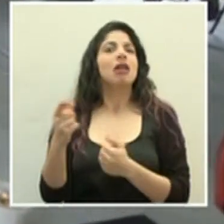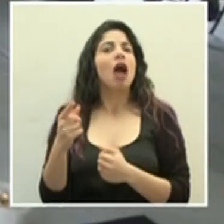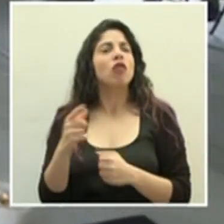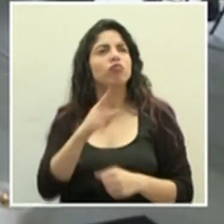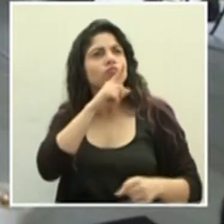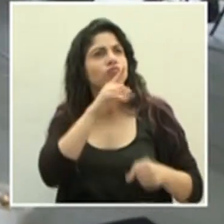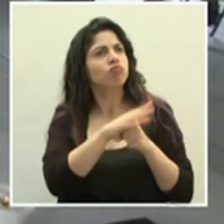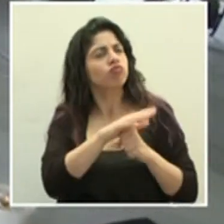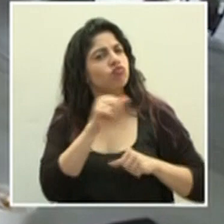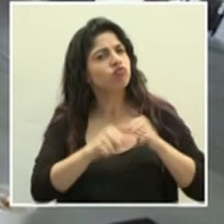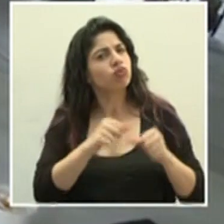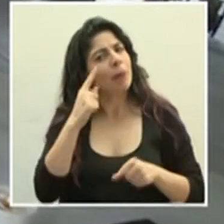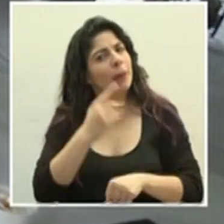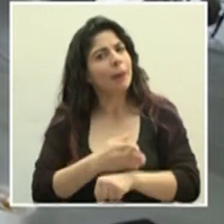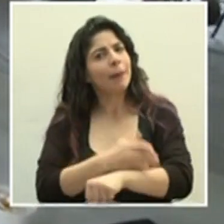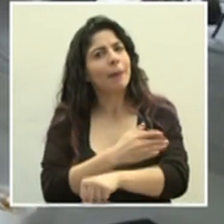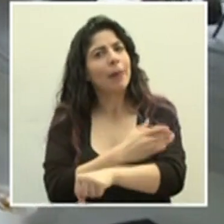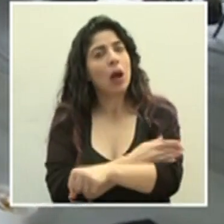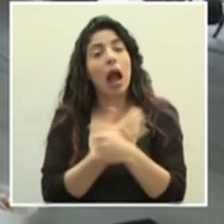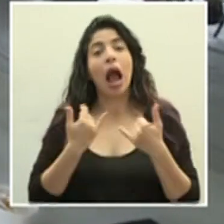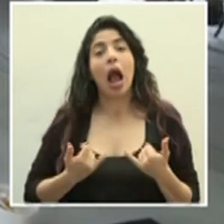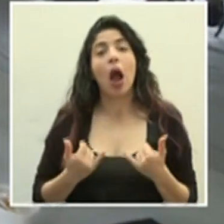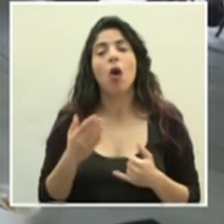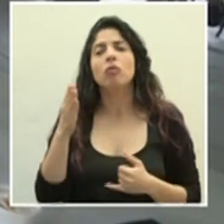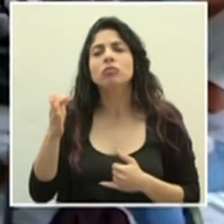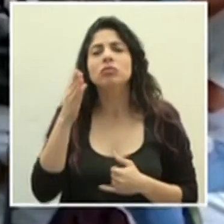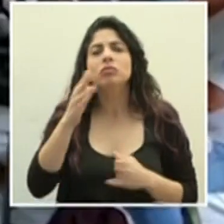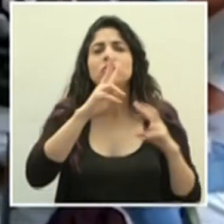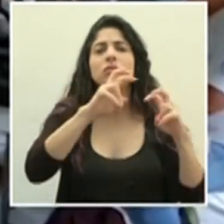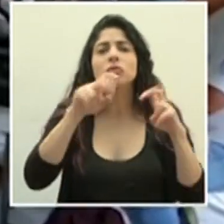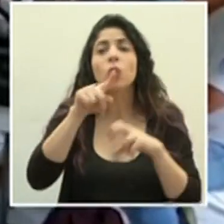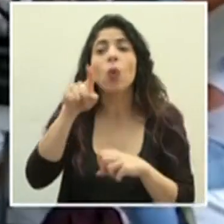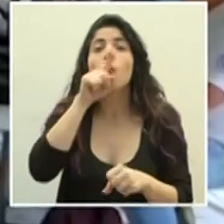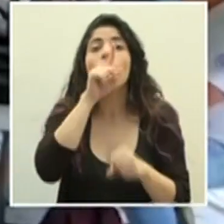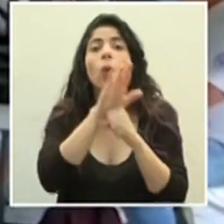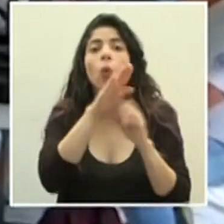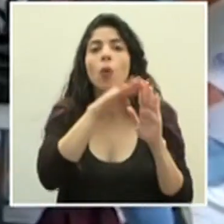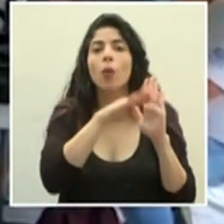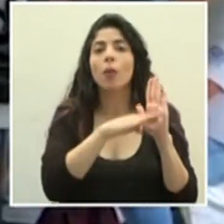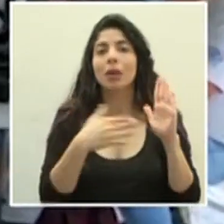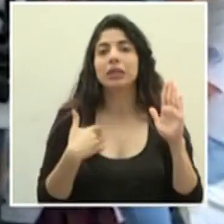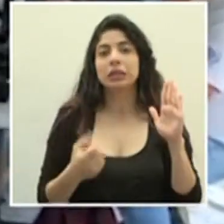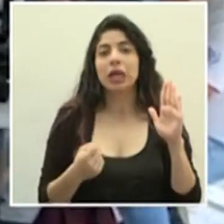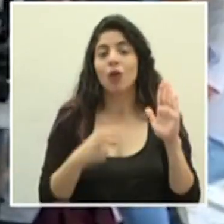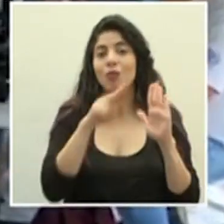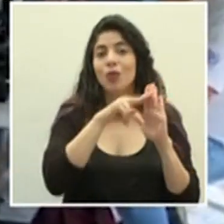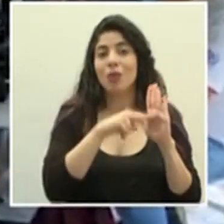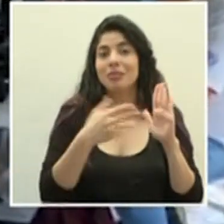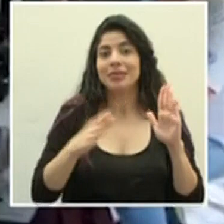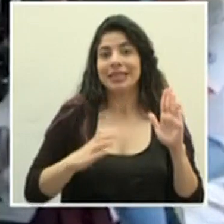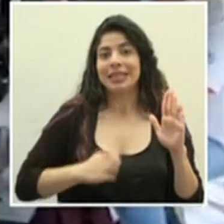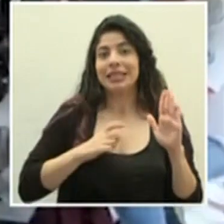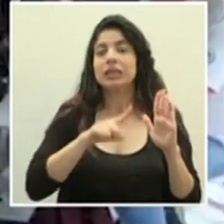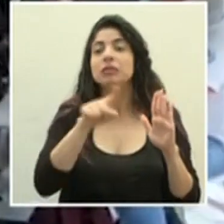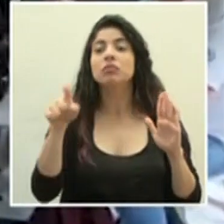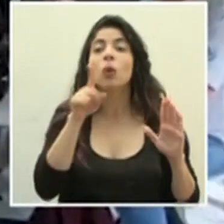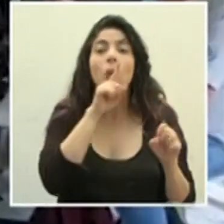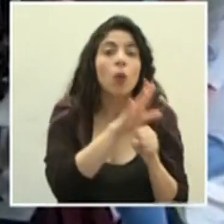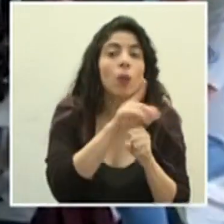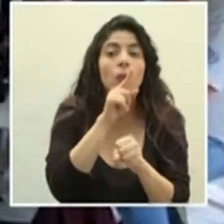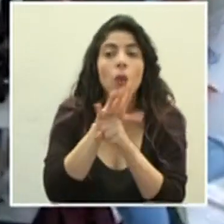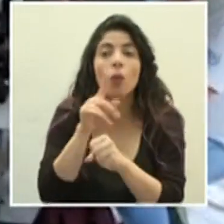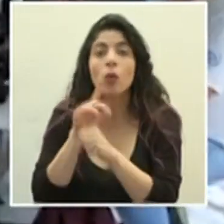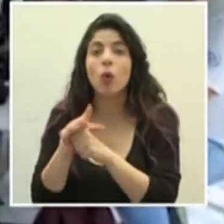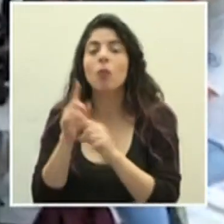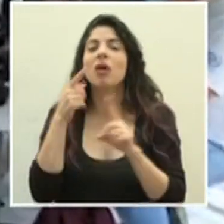mejorar todas las condiciones. Lo que estamos haciendo es una revisión del cumplimiento de lineamientos sanitarios, de la normativa ya existente relacionada al